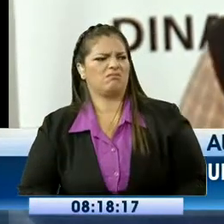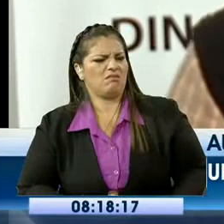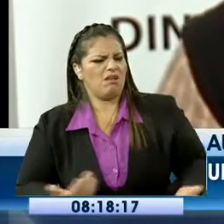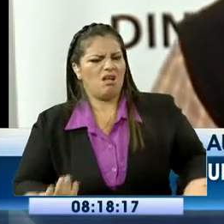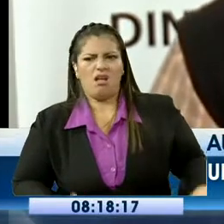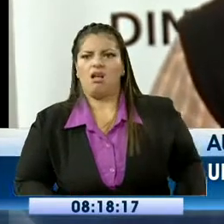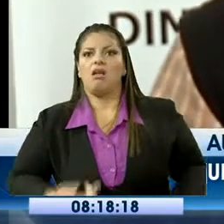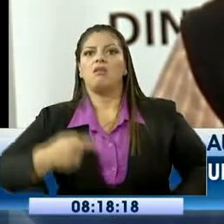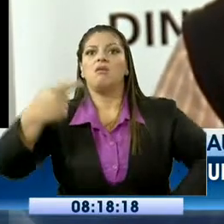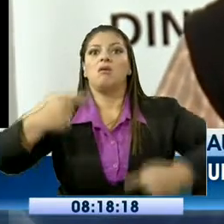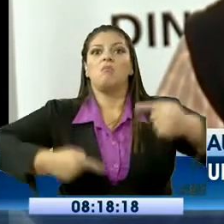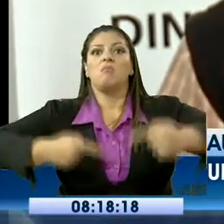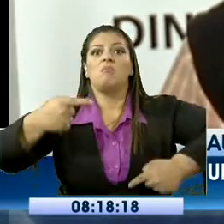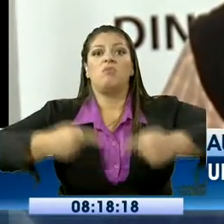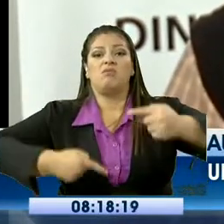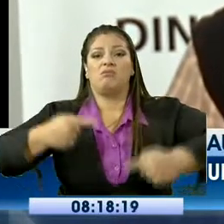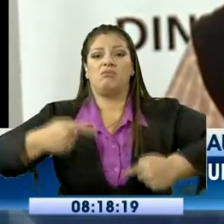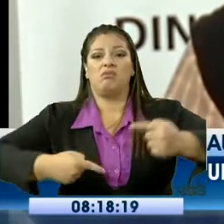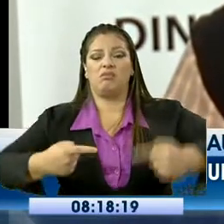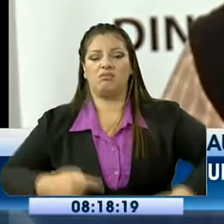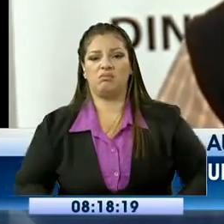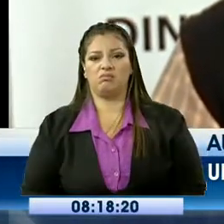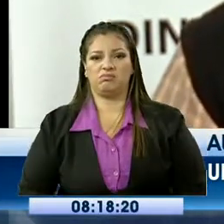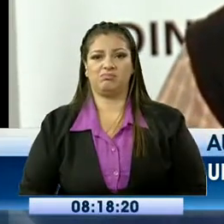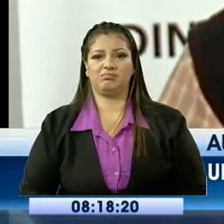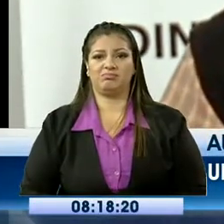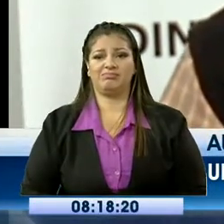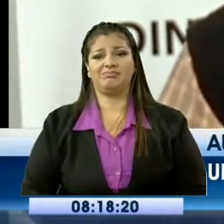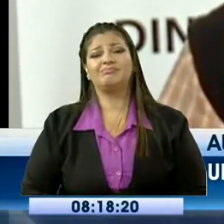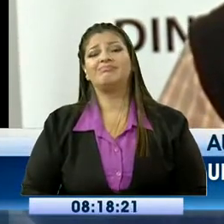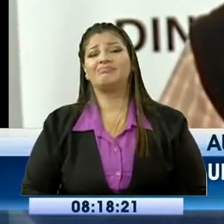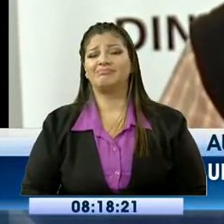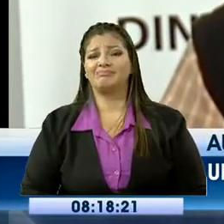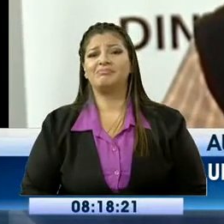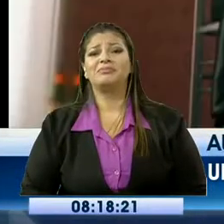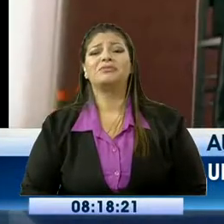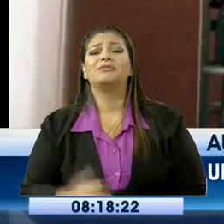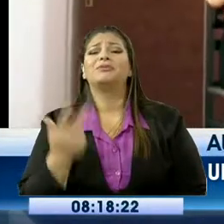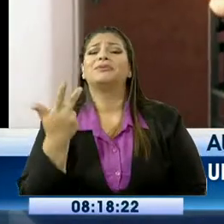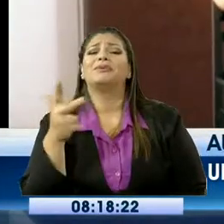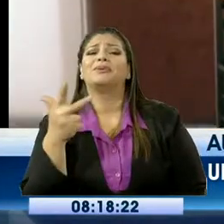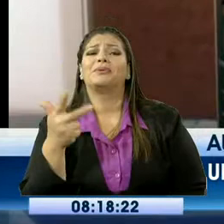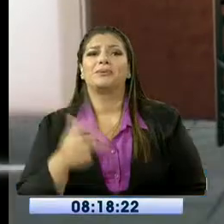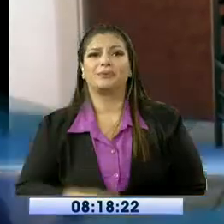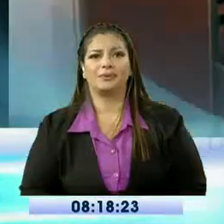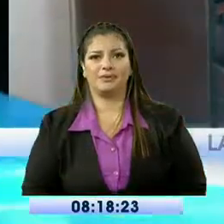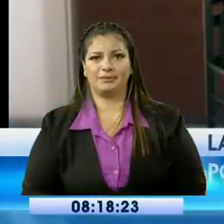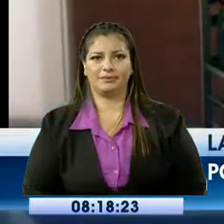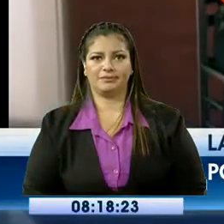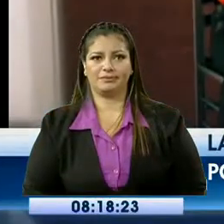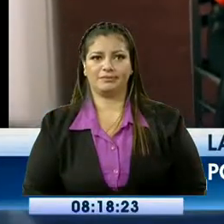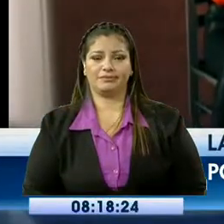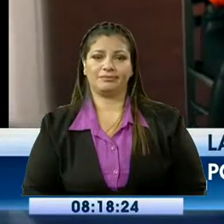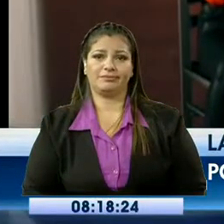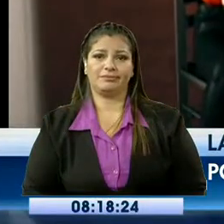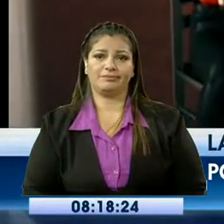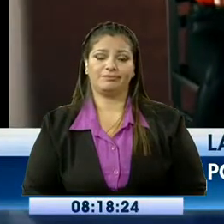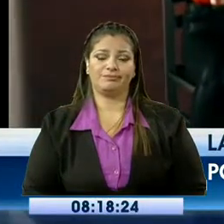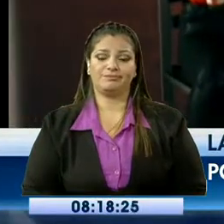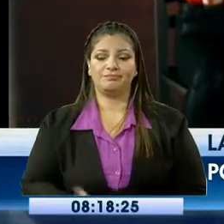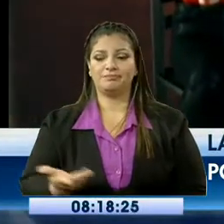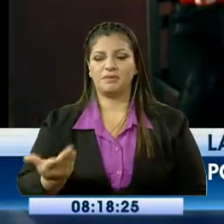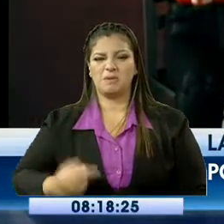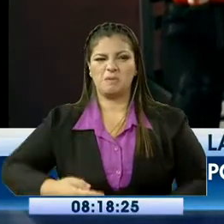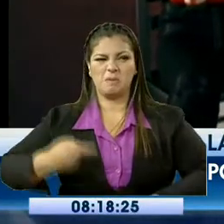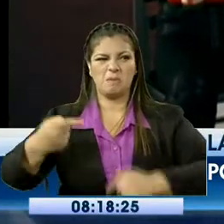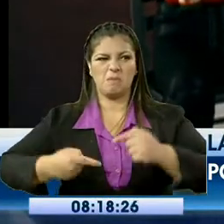como los familiares. $3 que mandaron a comprar un licor, se produjo una discusión violenta y